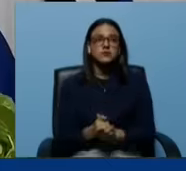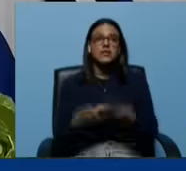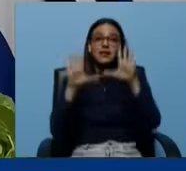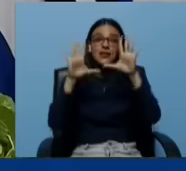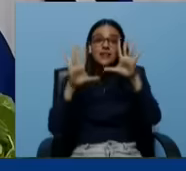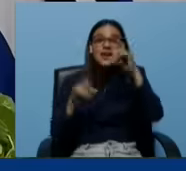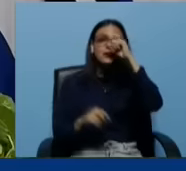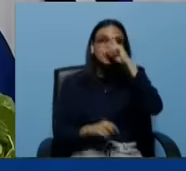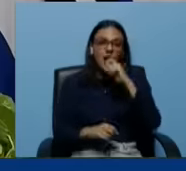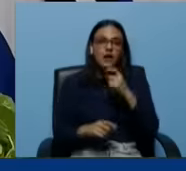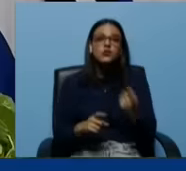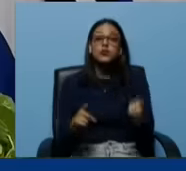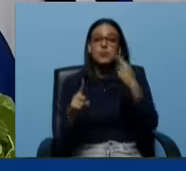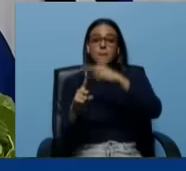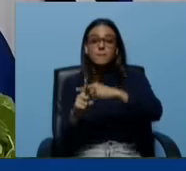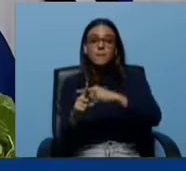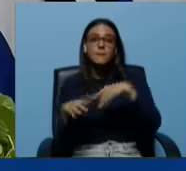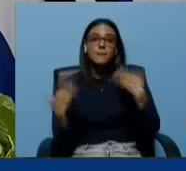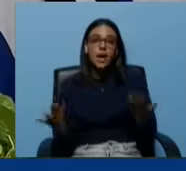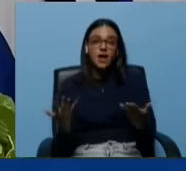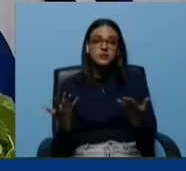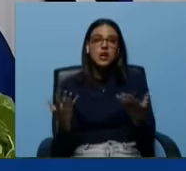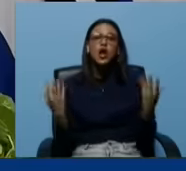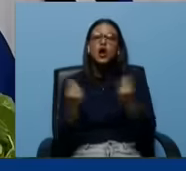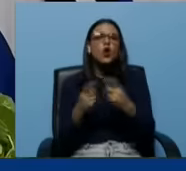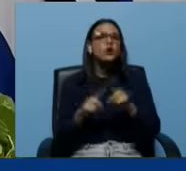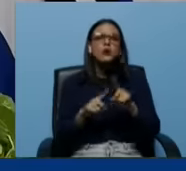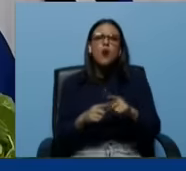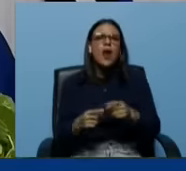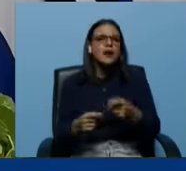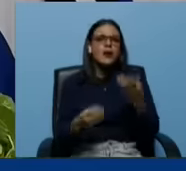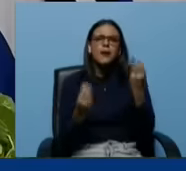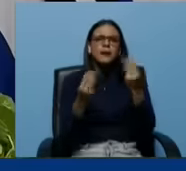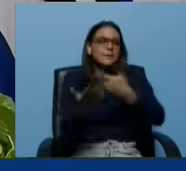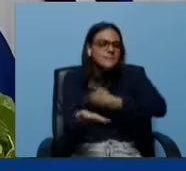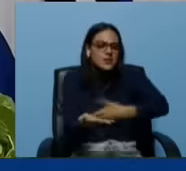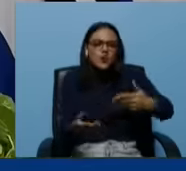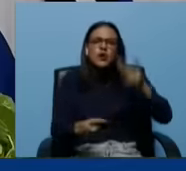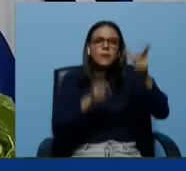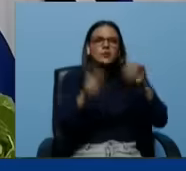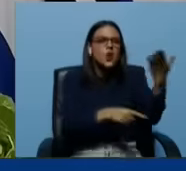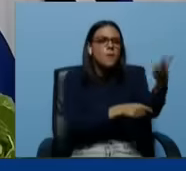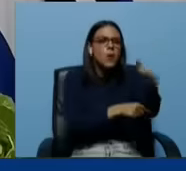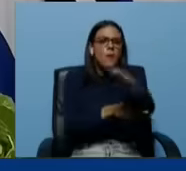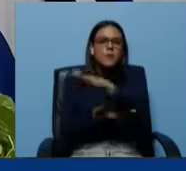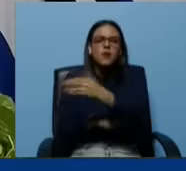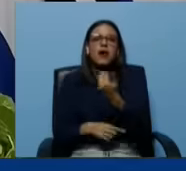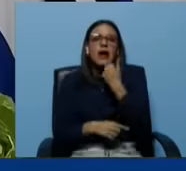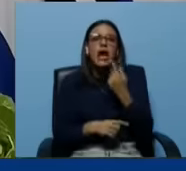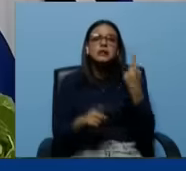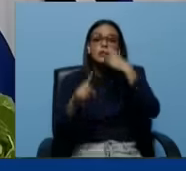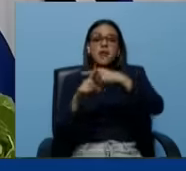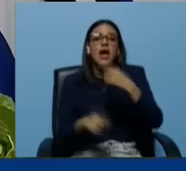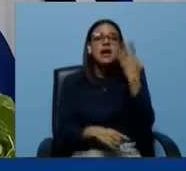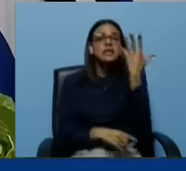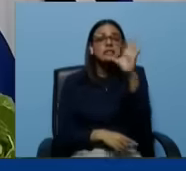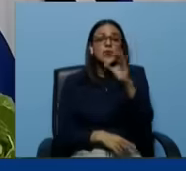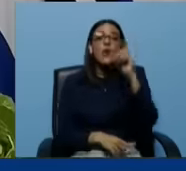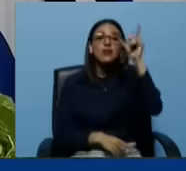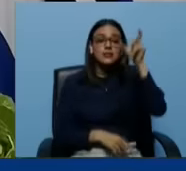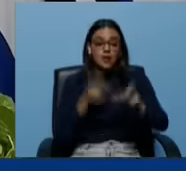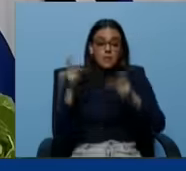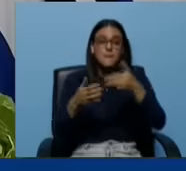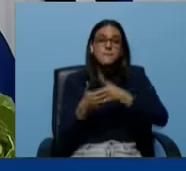10 años más, y con miles de muertos, más de 50.000 víctimas